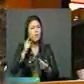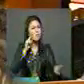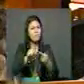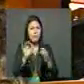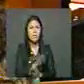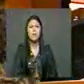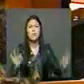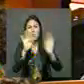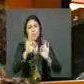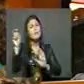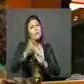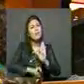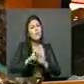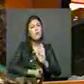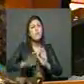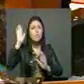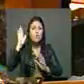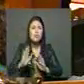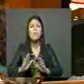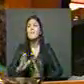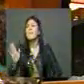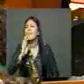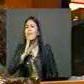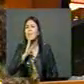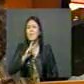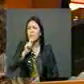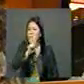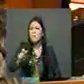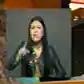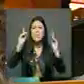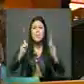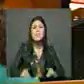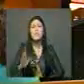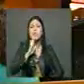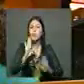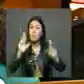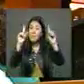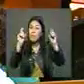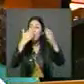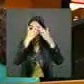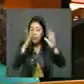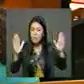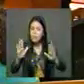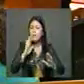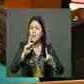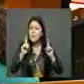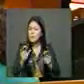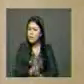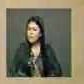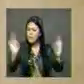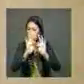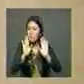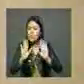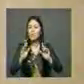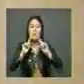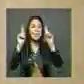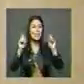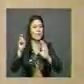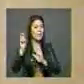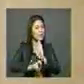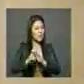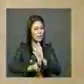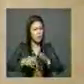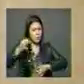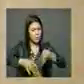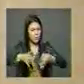de la autoridad que indaga sobre quién debe decidir desde una perspectiva democrática por oposición a una teoría de la justicia que